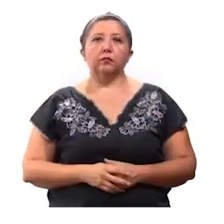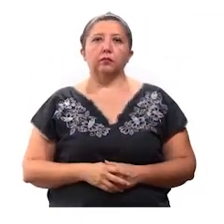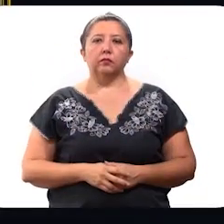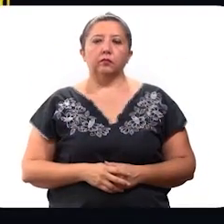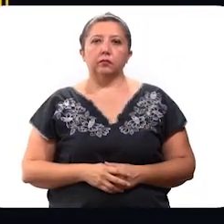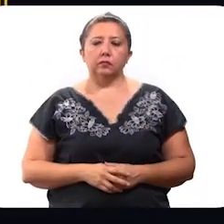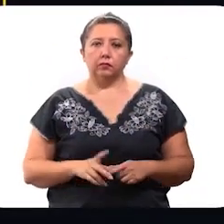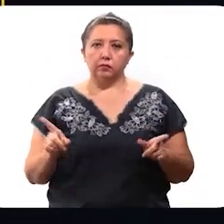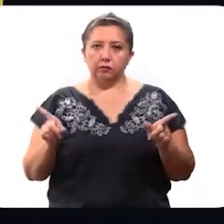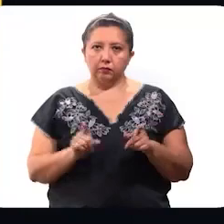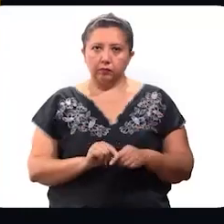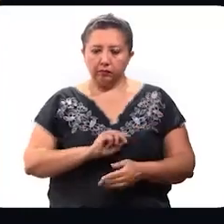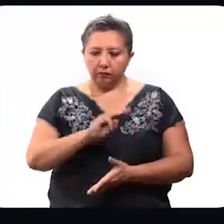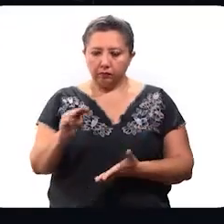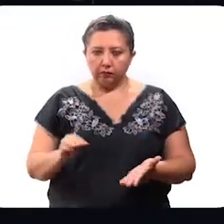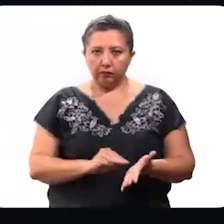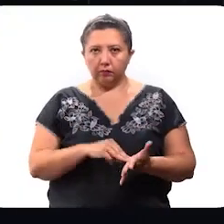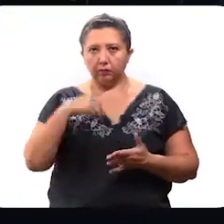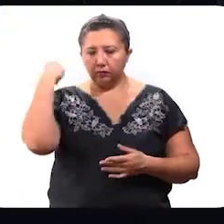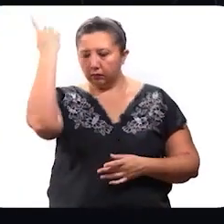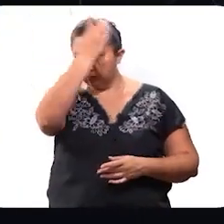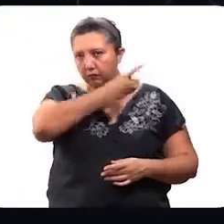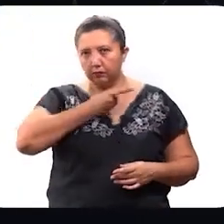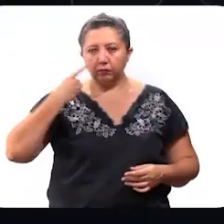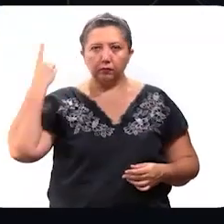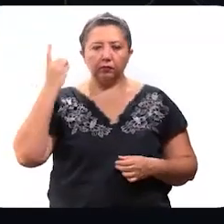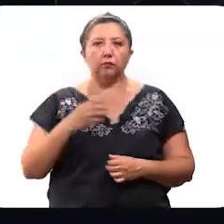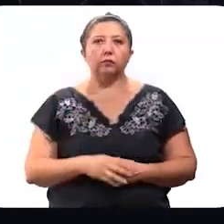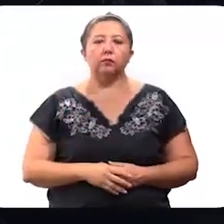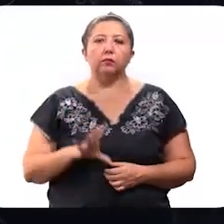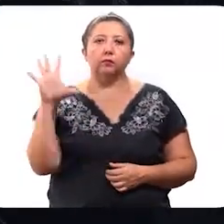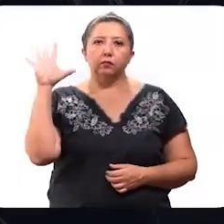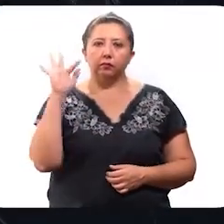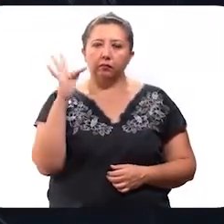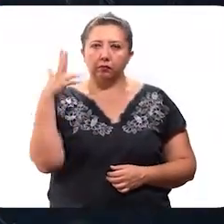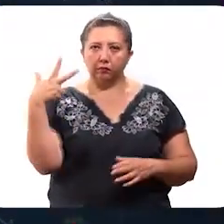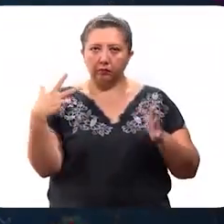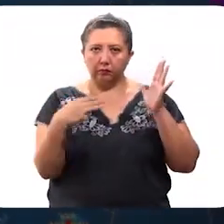estado. Específicamente en Mérida se han diagnosticado